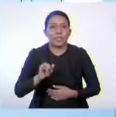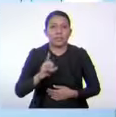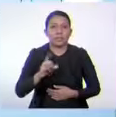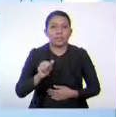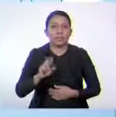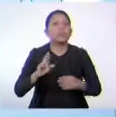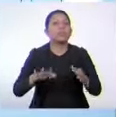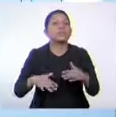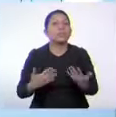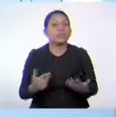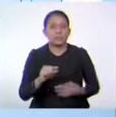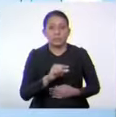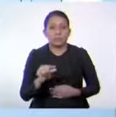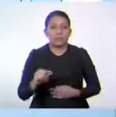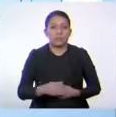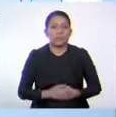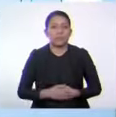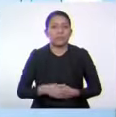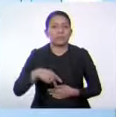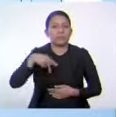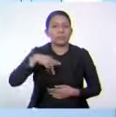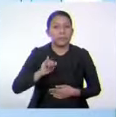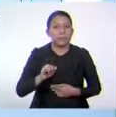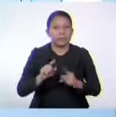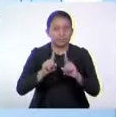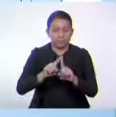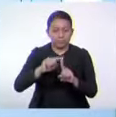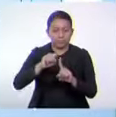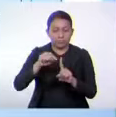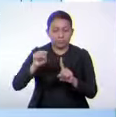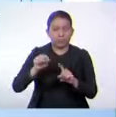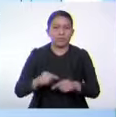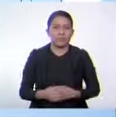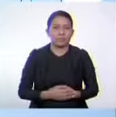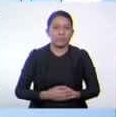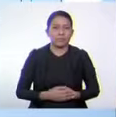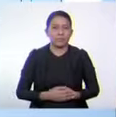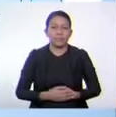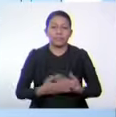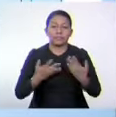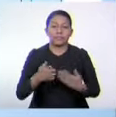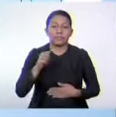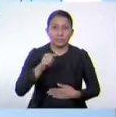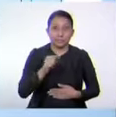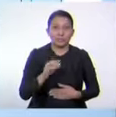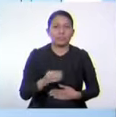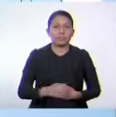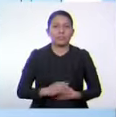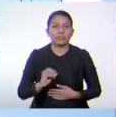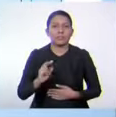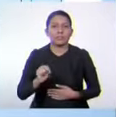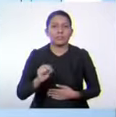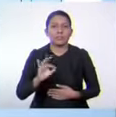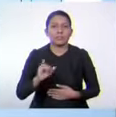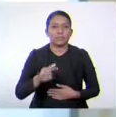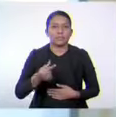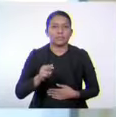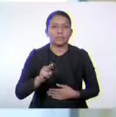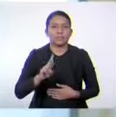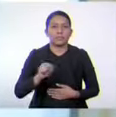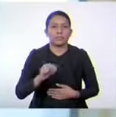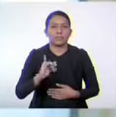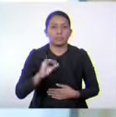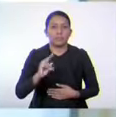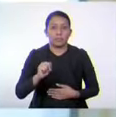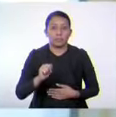decíamos? Enlaces pi. Por tanto, en esta configuración donde tengo un triple enlace,